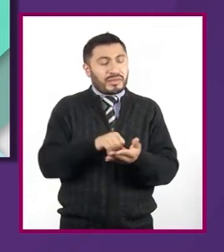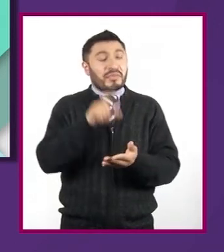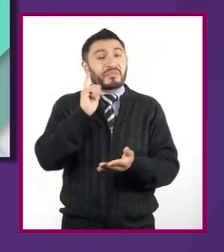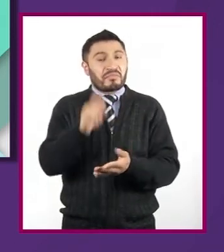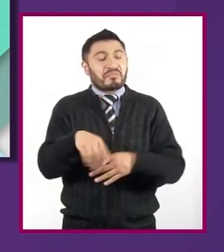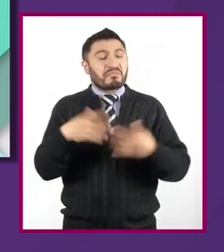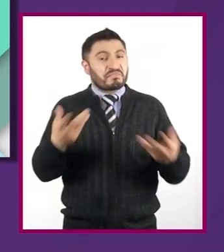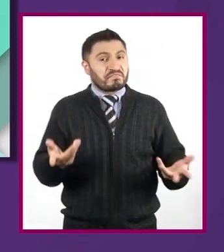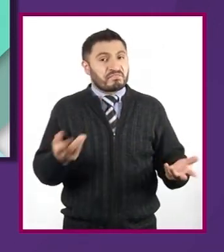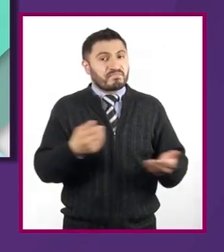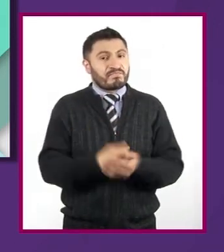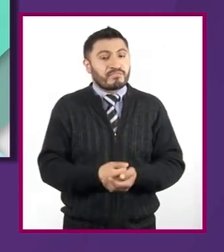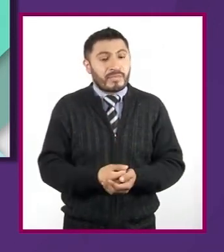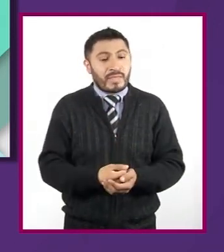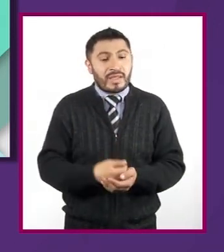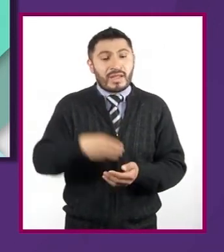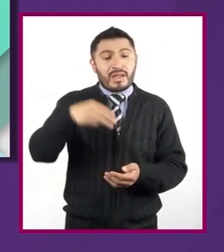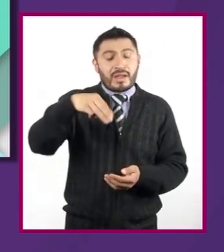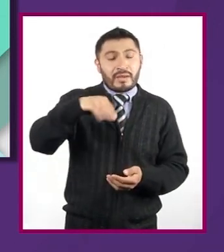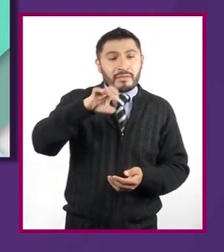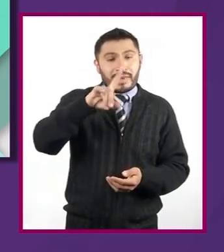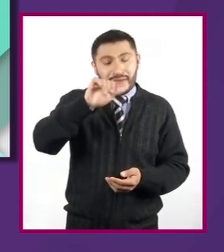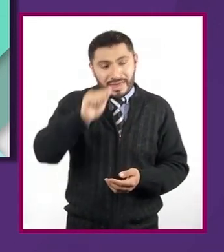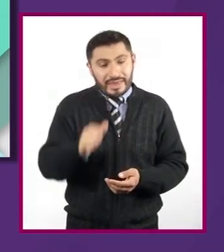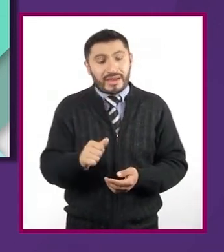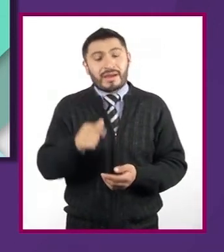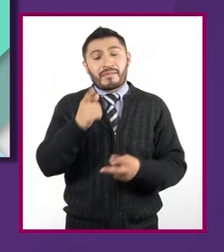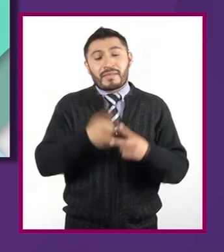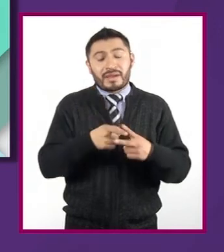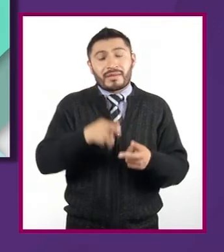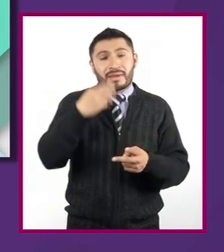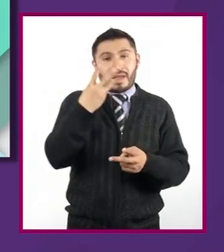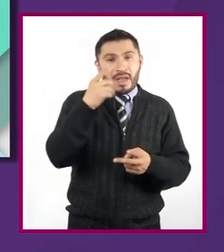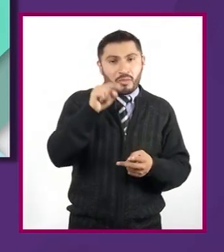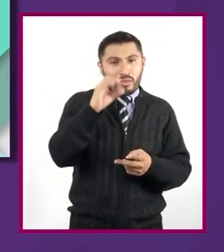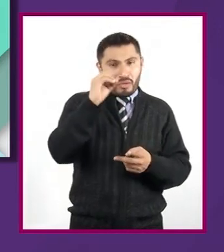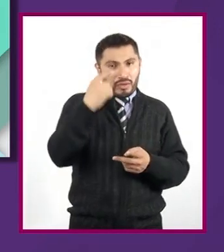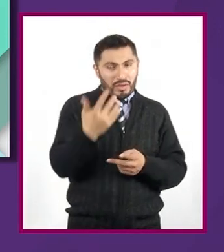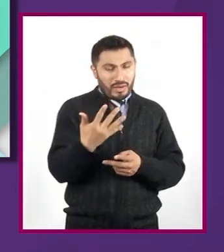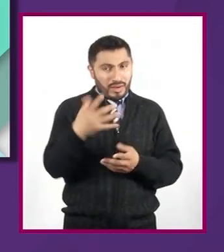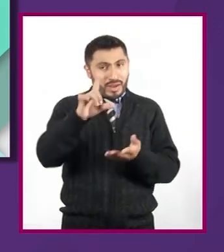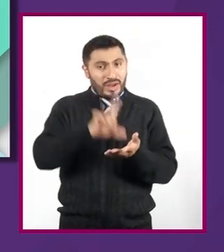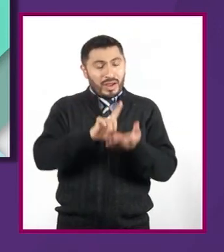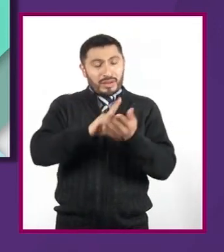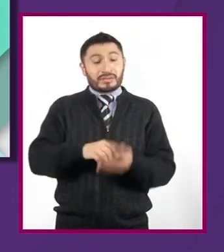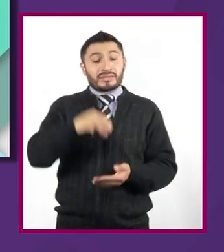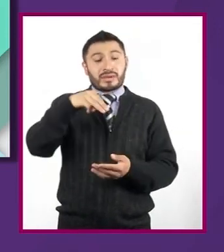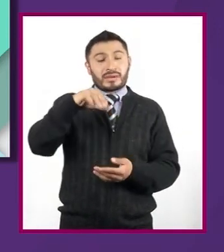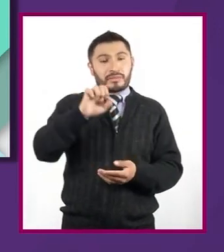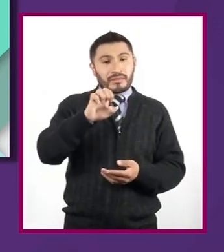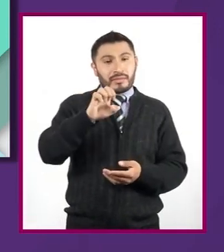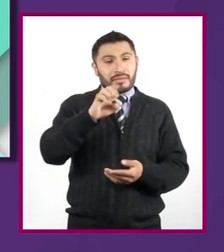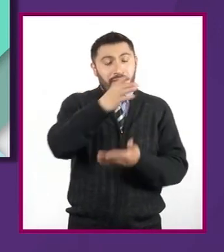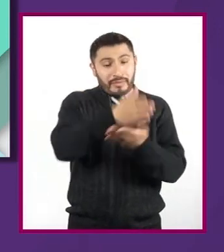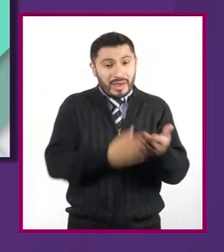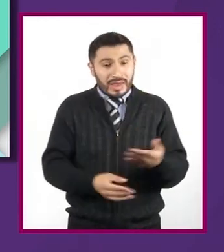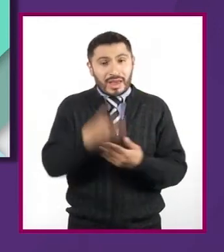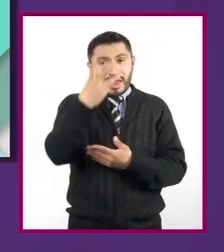son media aritmética de 3.05 litros, mediana de 3